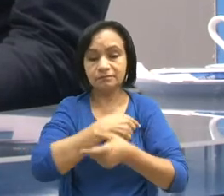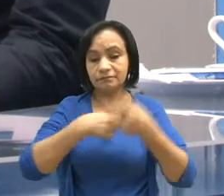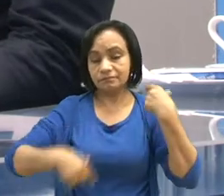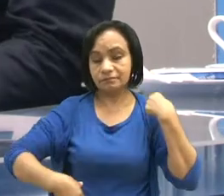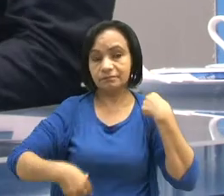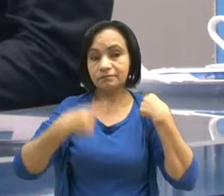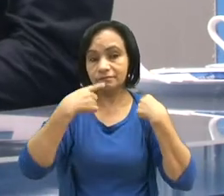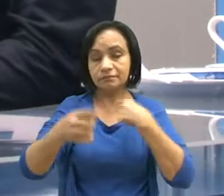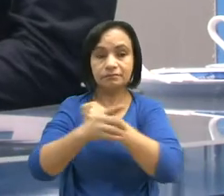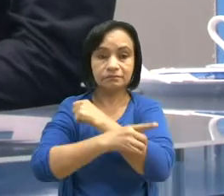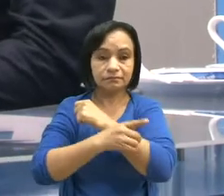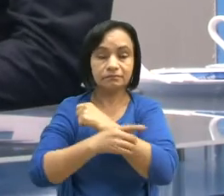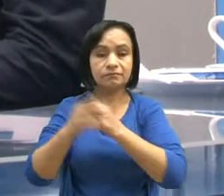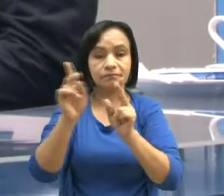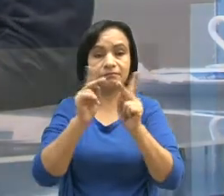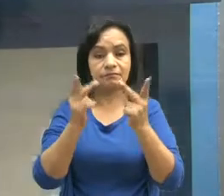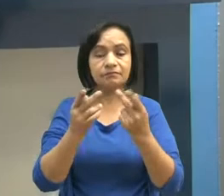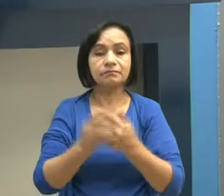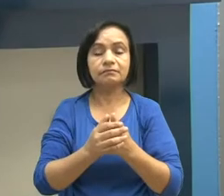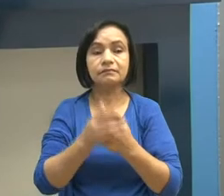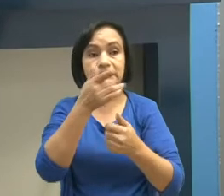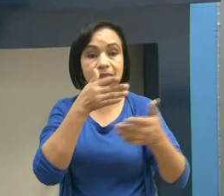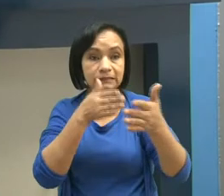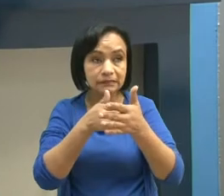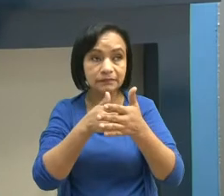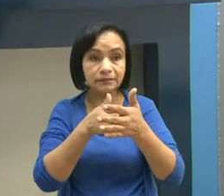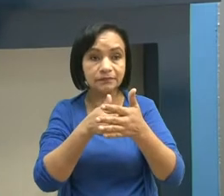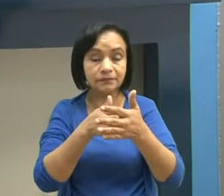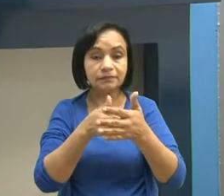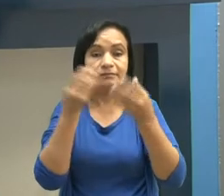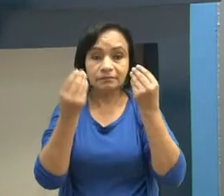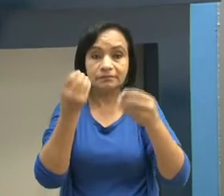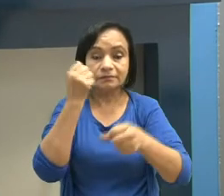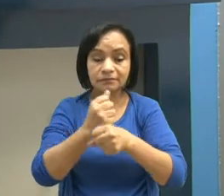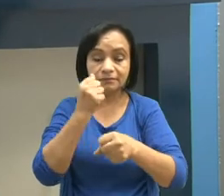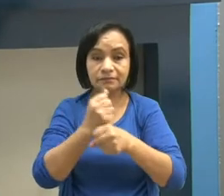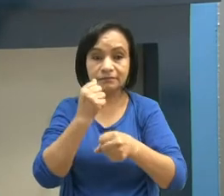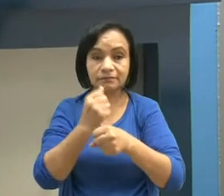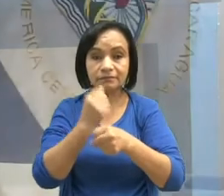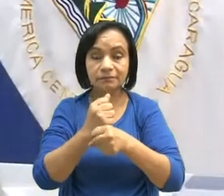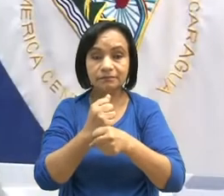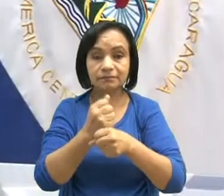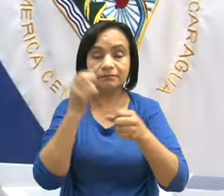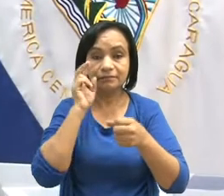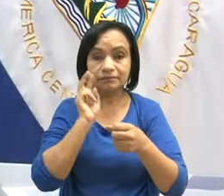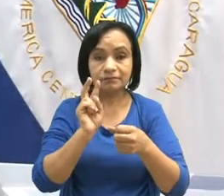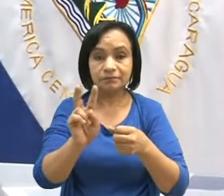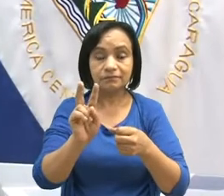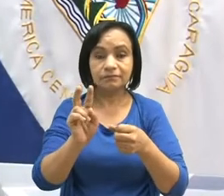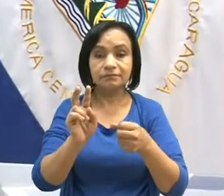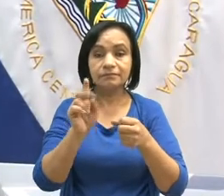pueblo presidente, ¿no? Compañeros, tenemos que hacer una muy breve pausa, sin duda alguna, mucho trabajo y también desde esa perspectiva